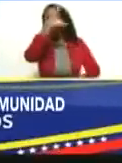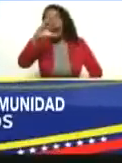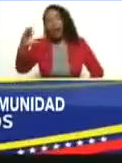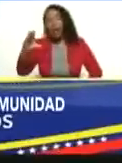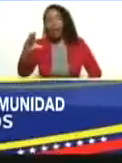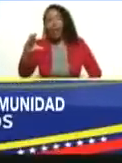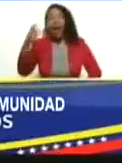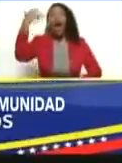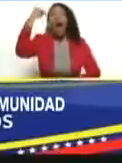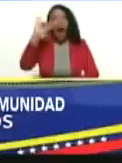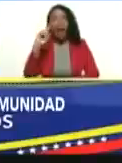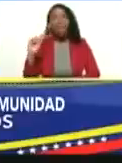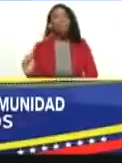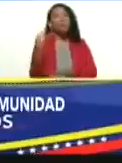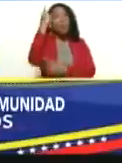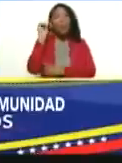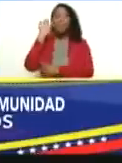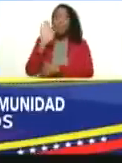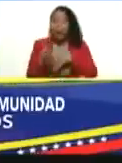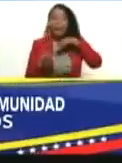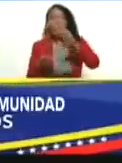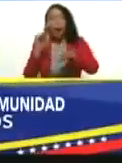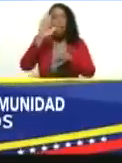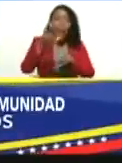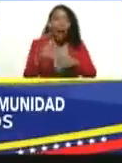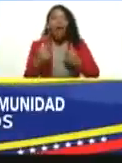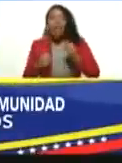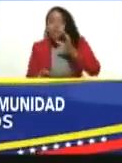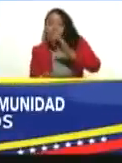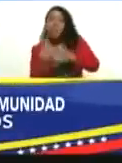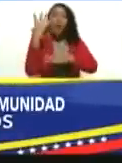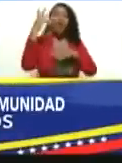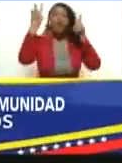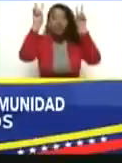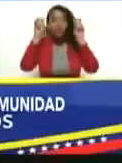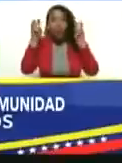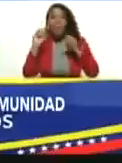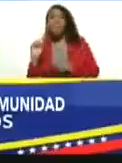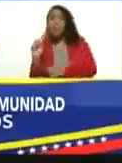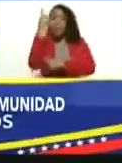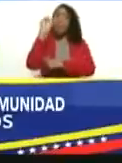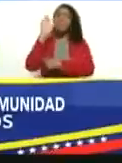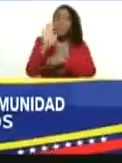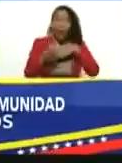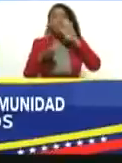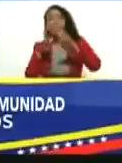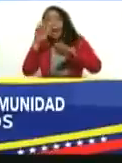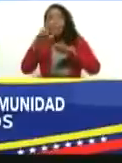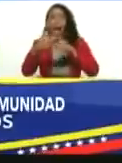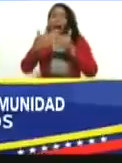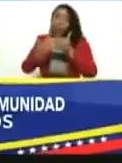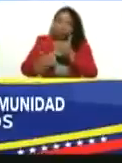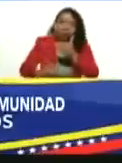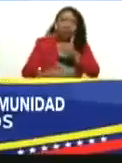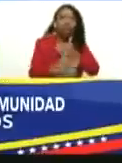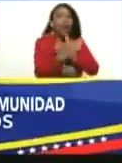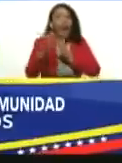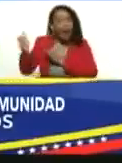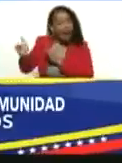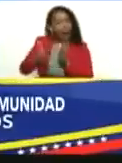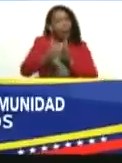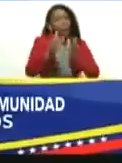hay que dar el primer paso fundacional hay que dar el primer paso para andar hacia un camino